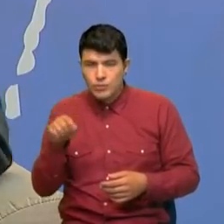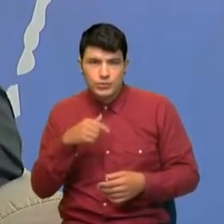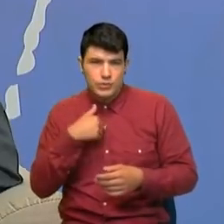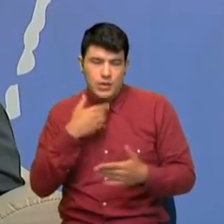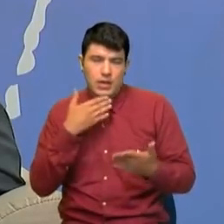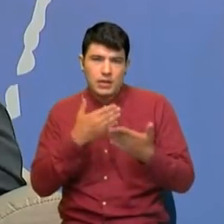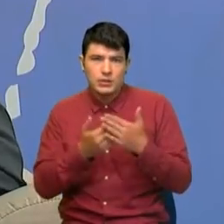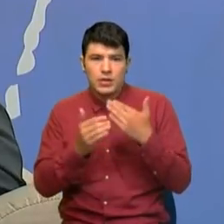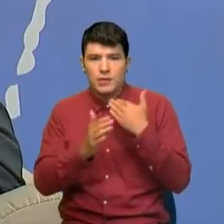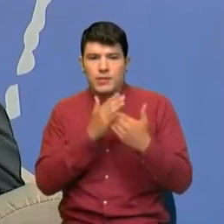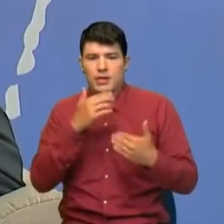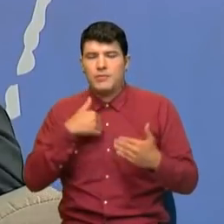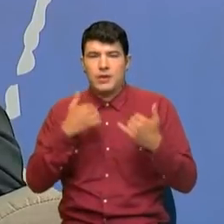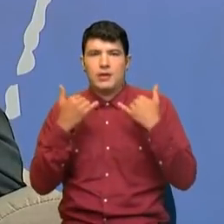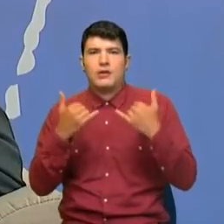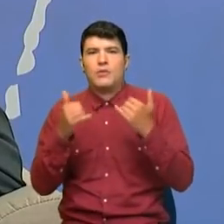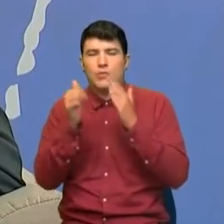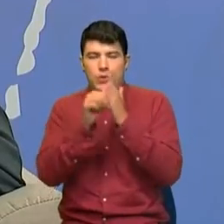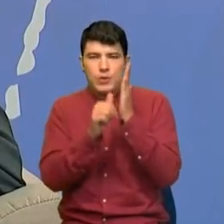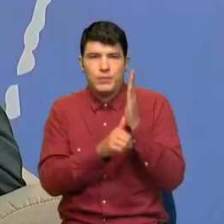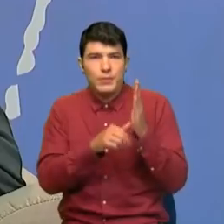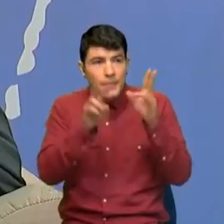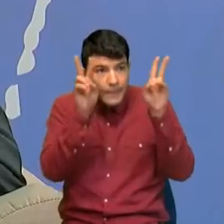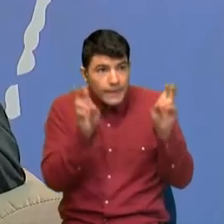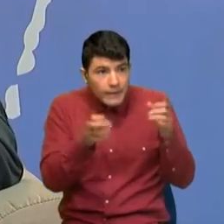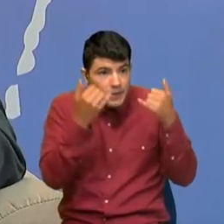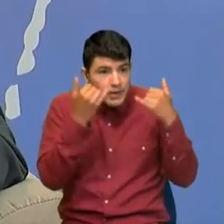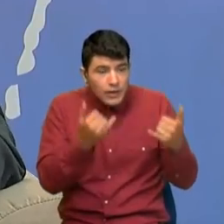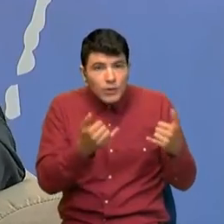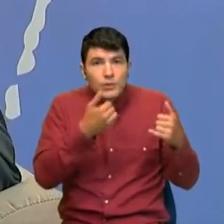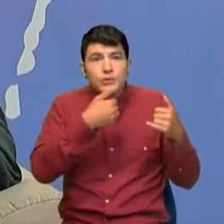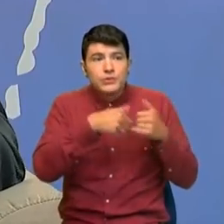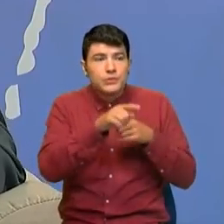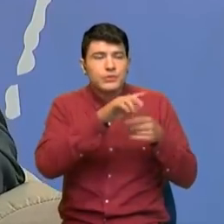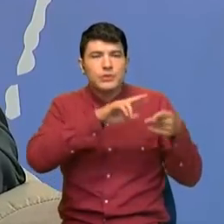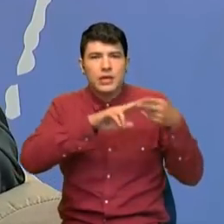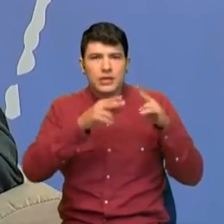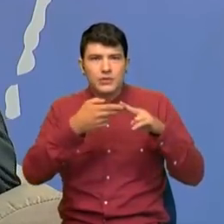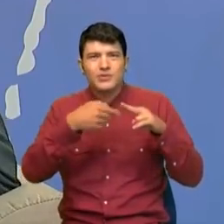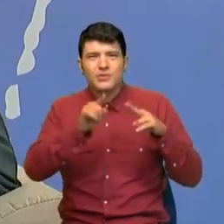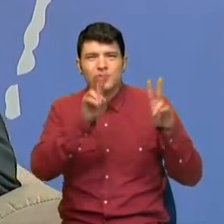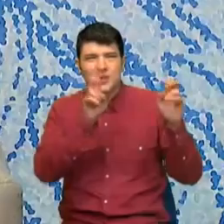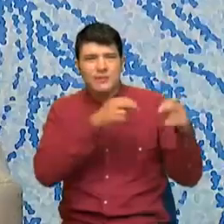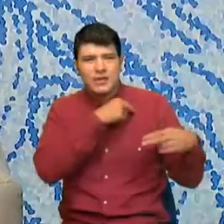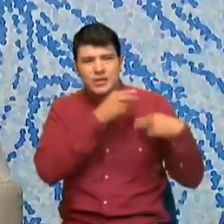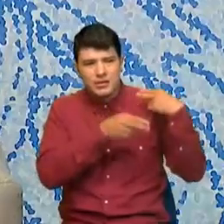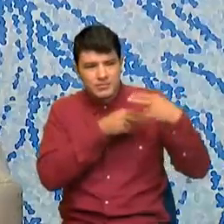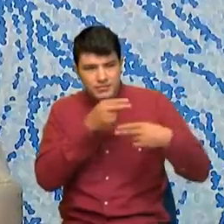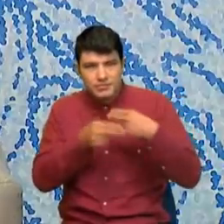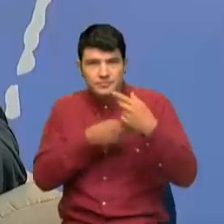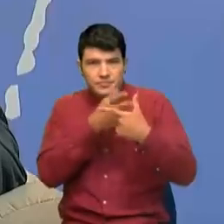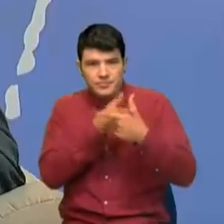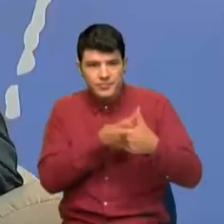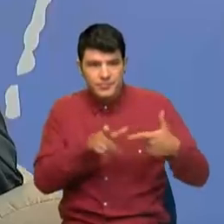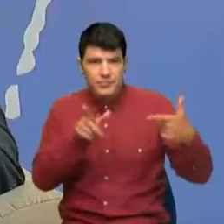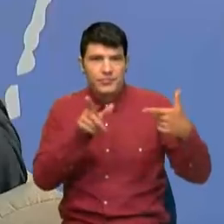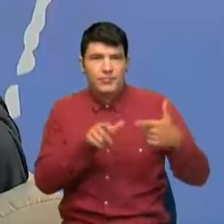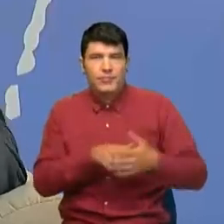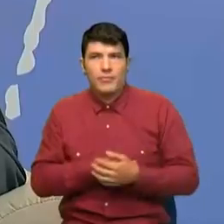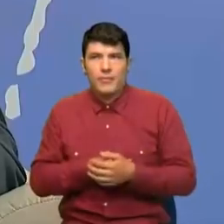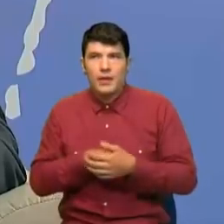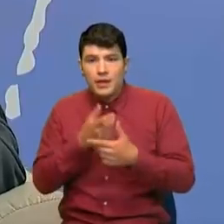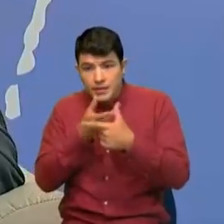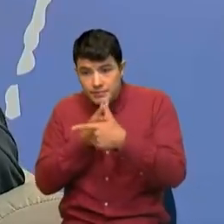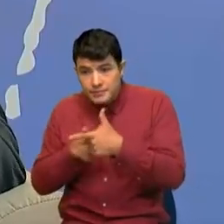bueno, el tema del día de hoy hace referencia a las situaciones de las sucesiones y las herencias. Las sucesiones como tal es